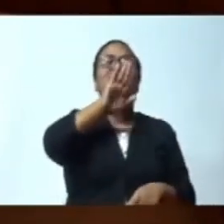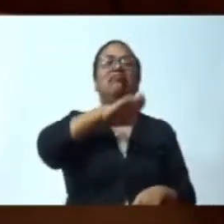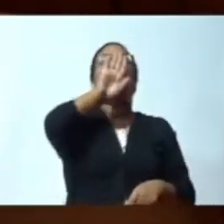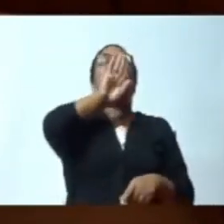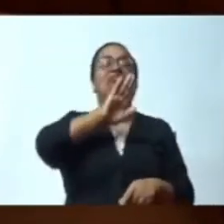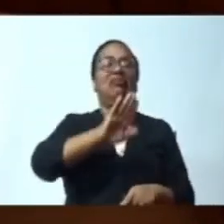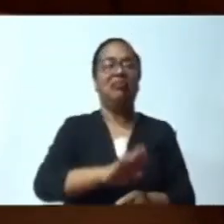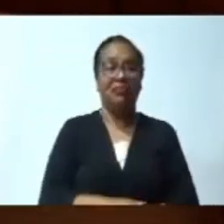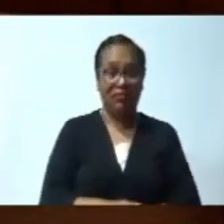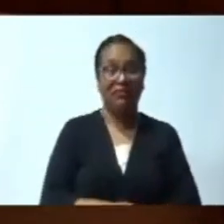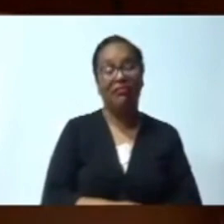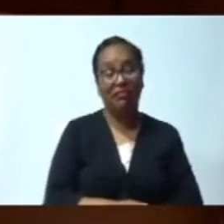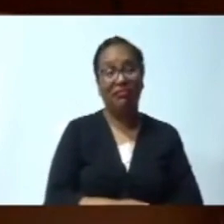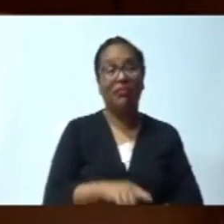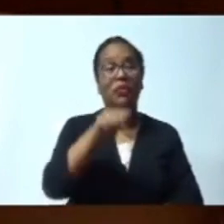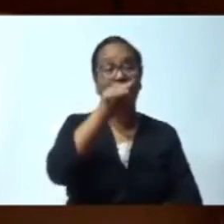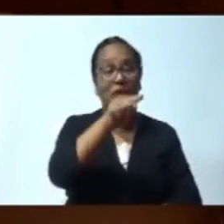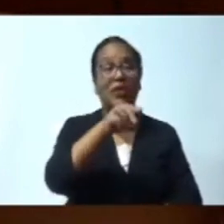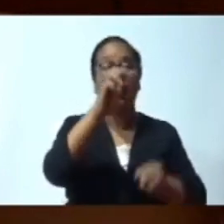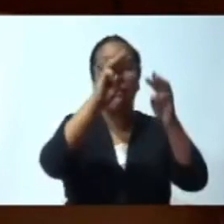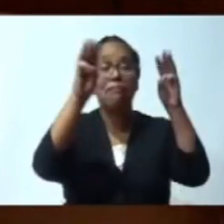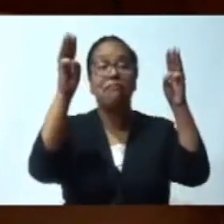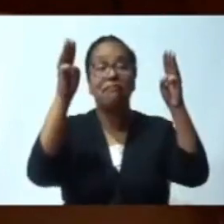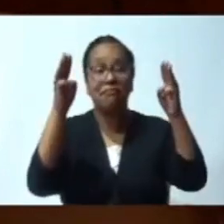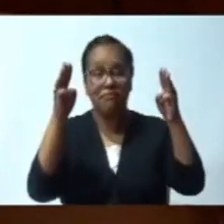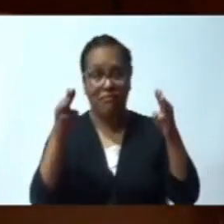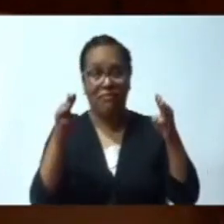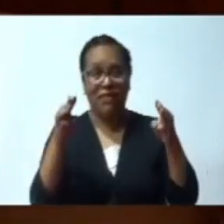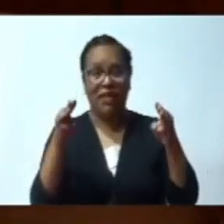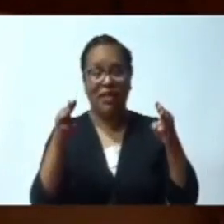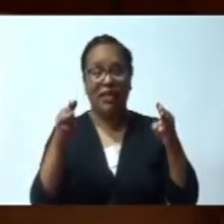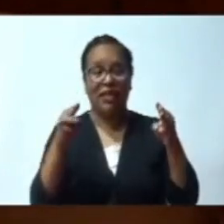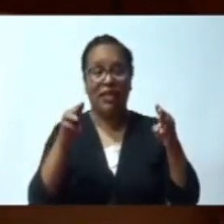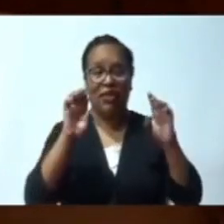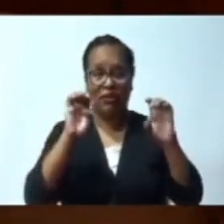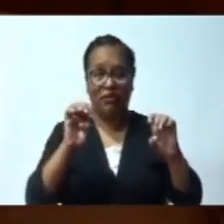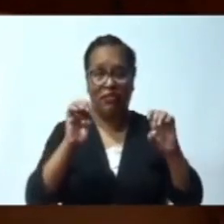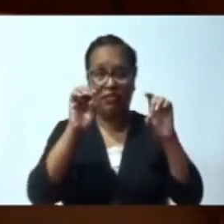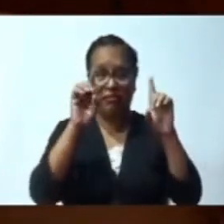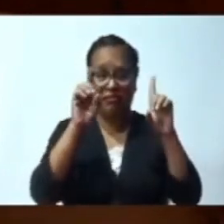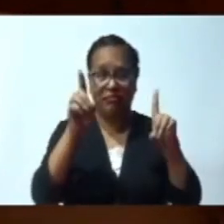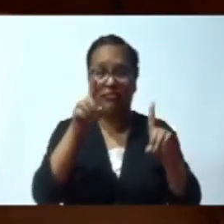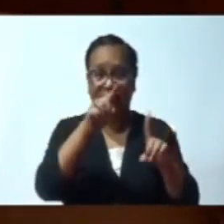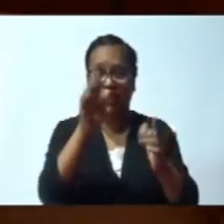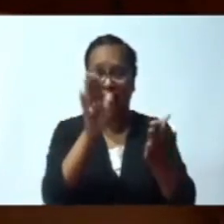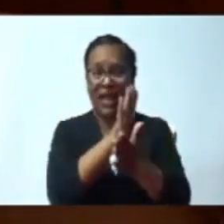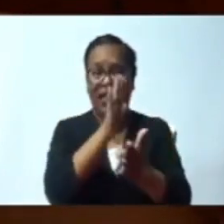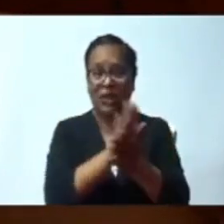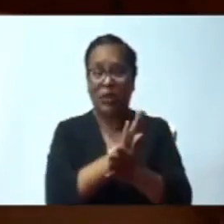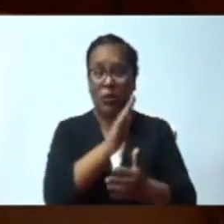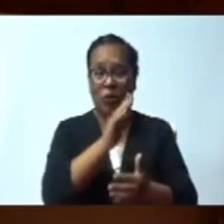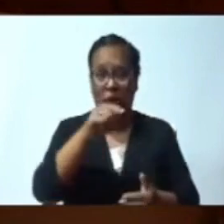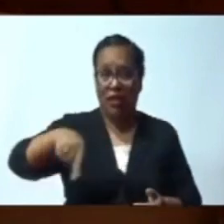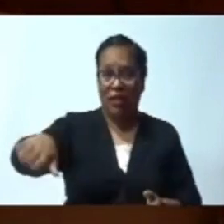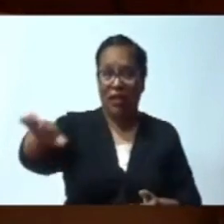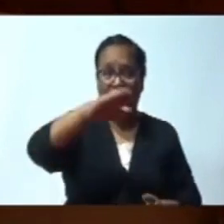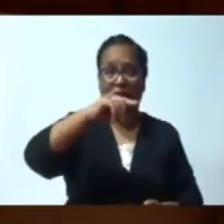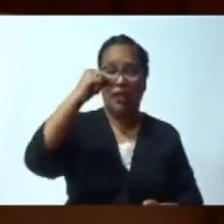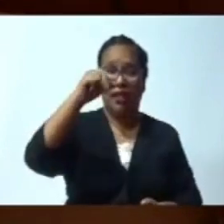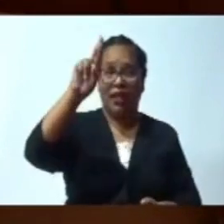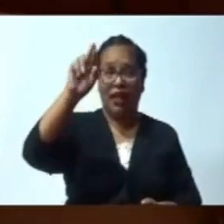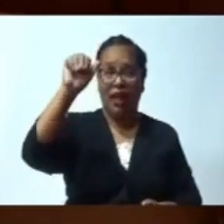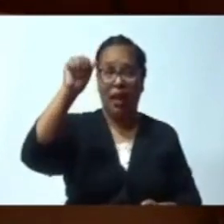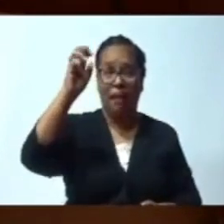usted, señor ministro, que la situación de la escuela del Gramaso no es la única en malas condiciones. En esta franja